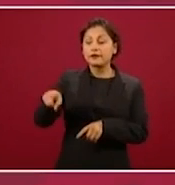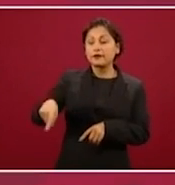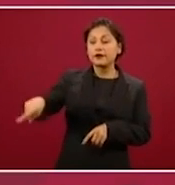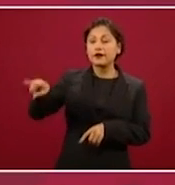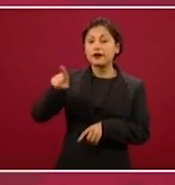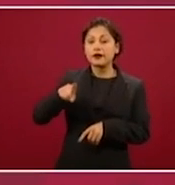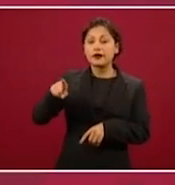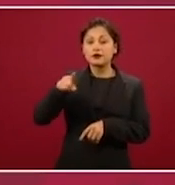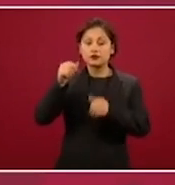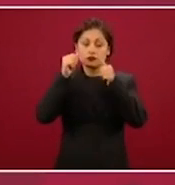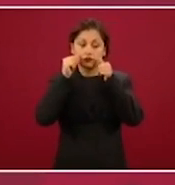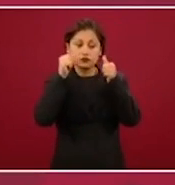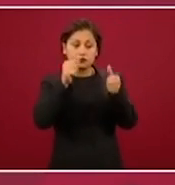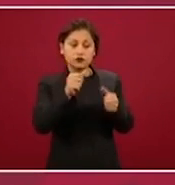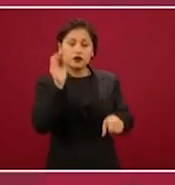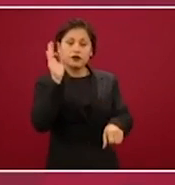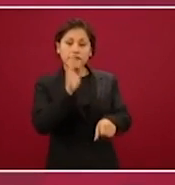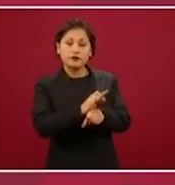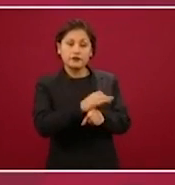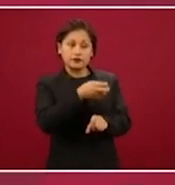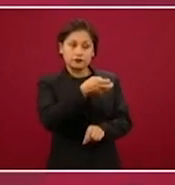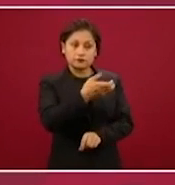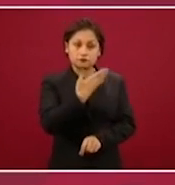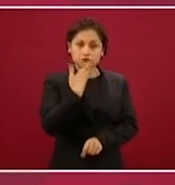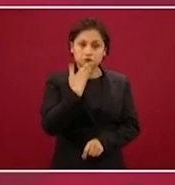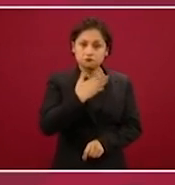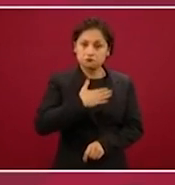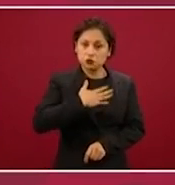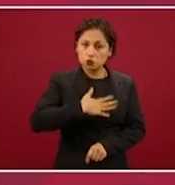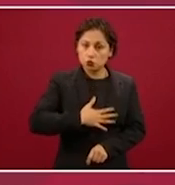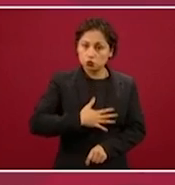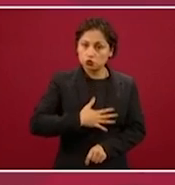justa. Lo que hablábamos, por ejemplo, de